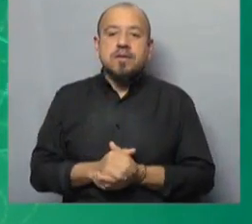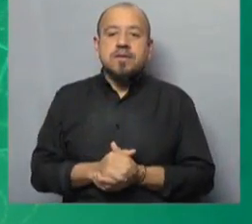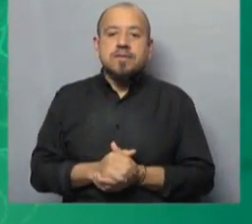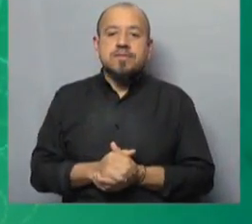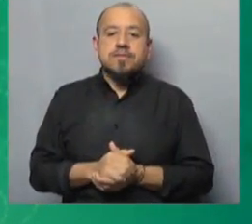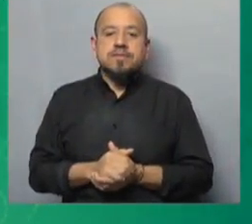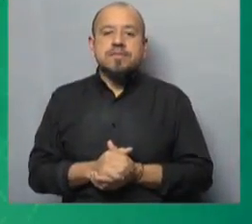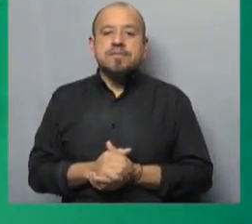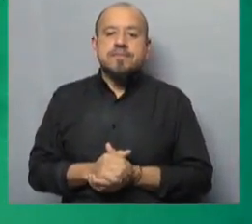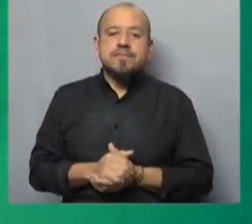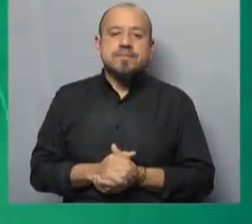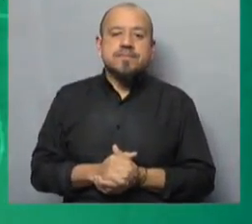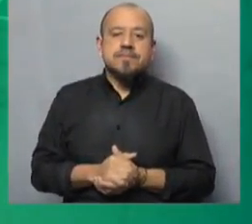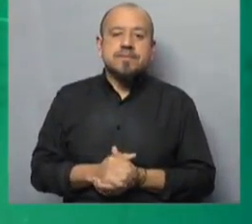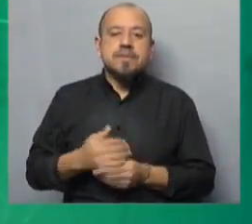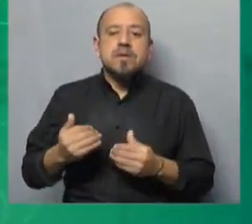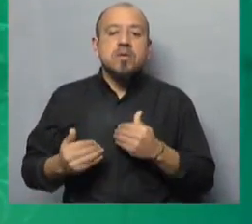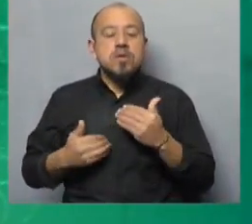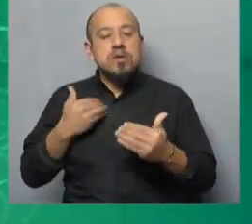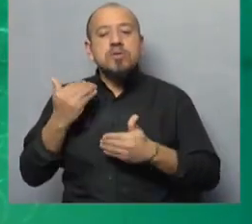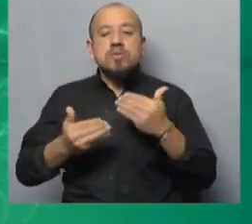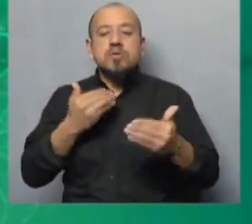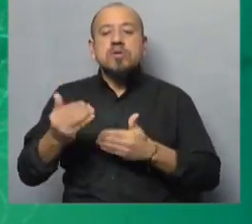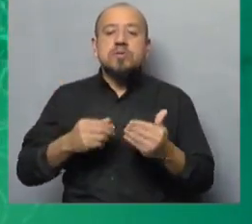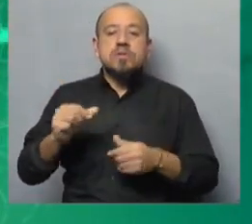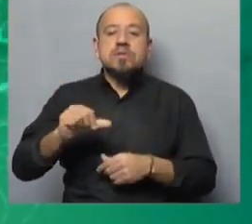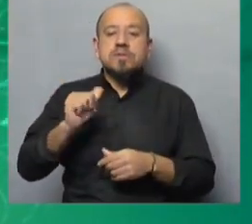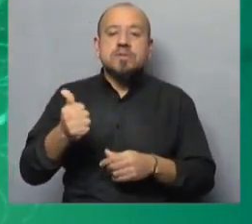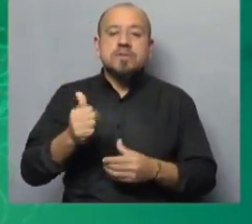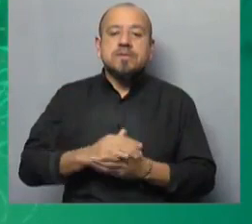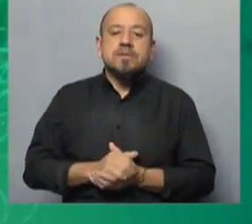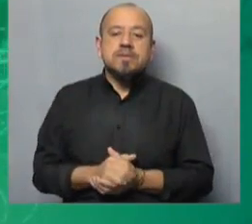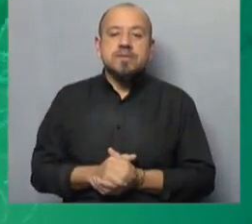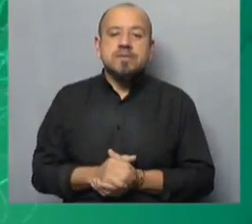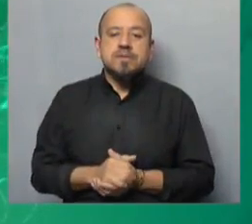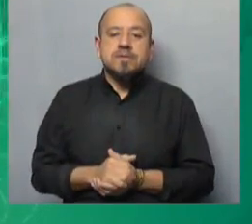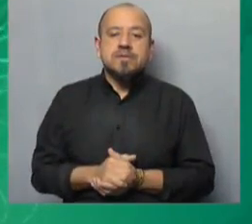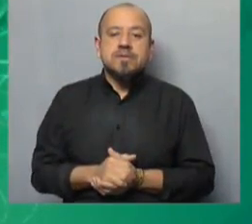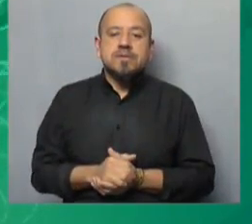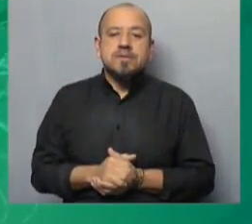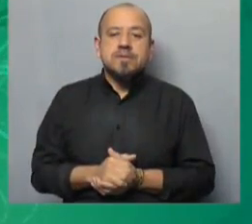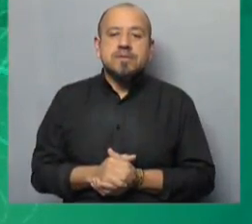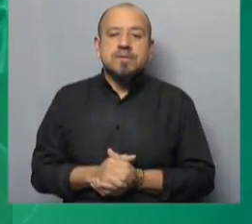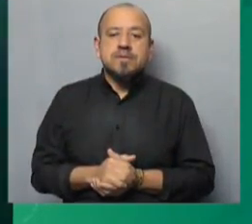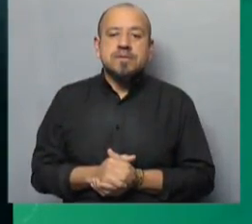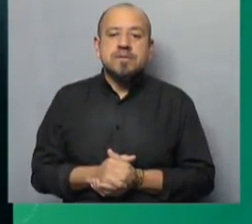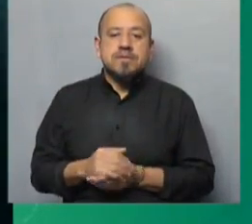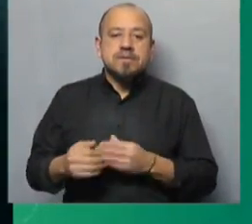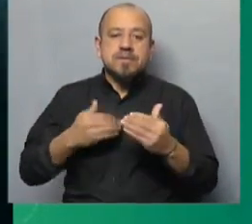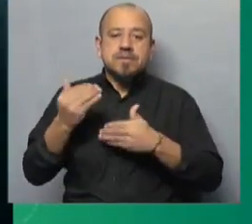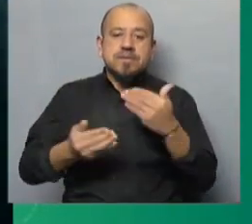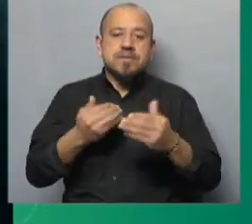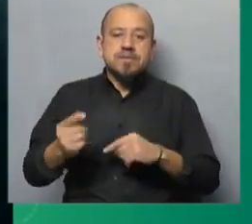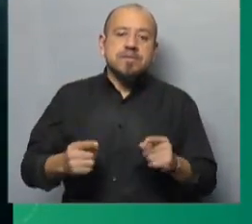cómo fue todo ese proceso que lo lleva a este triunfo y bueno la verdad que viene siendo un proceso bastante largo